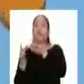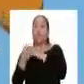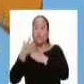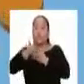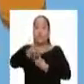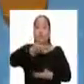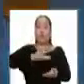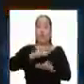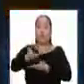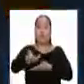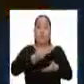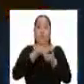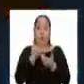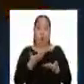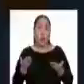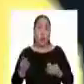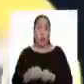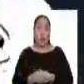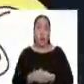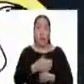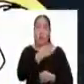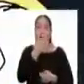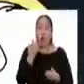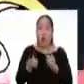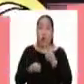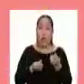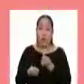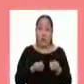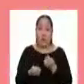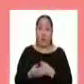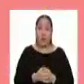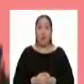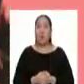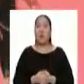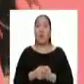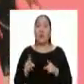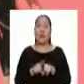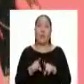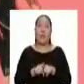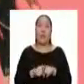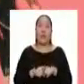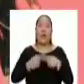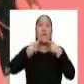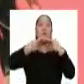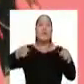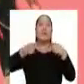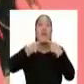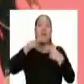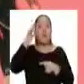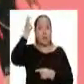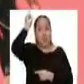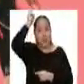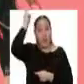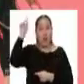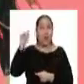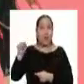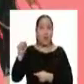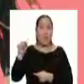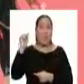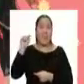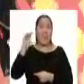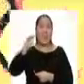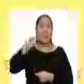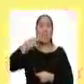de productos, un mejor modo de administración y para un tipo de mensajeros incas conocidos como